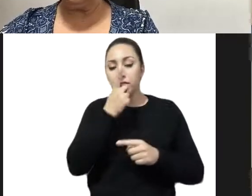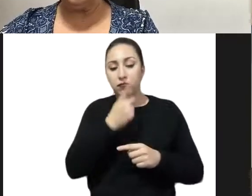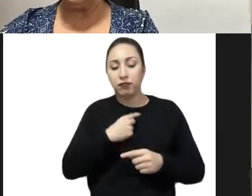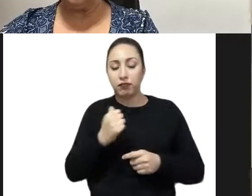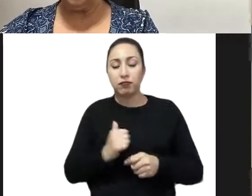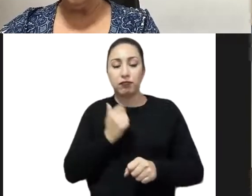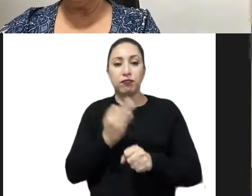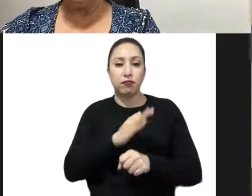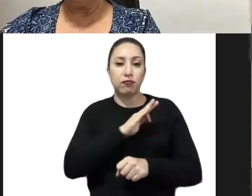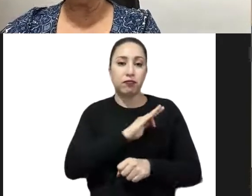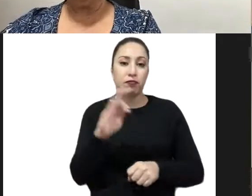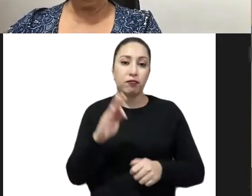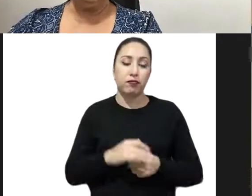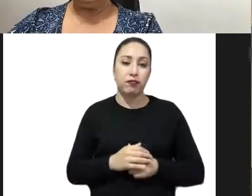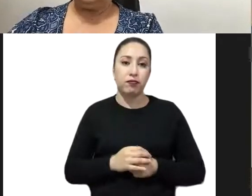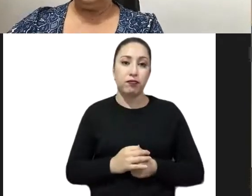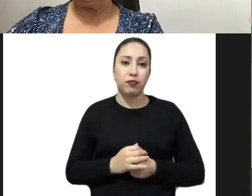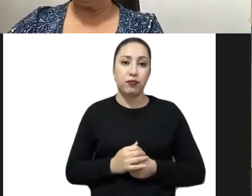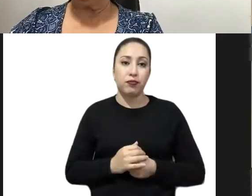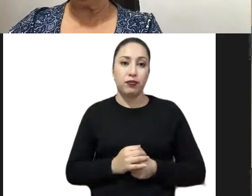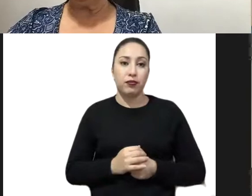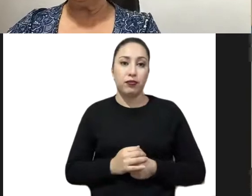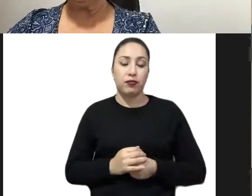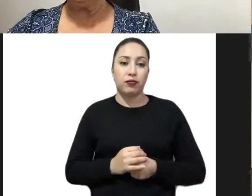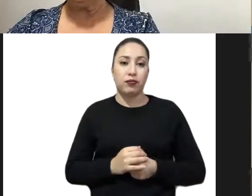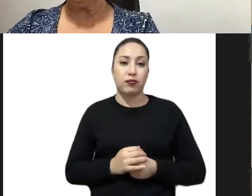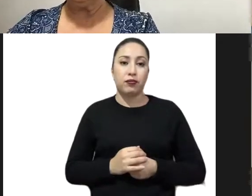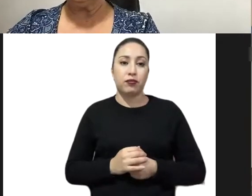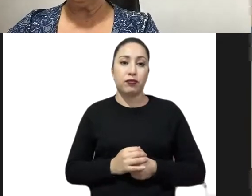algún comentario pueden hacerlo en este momento.